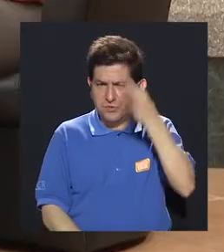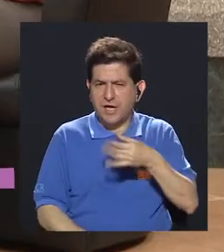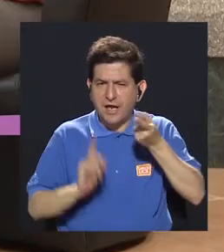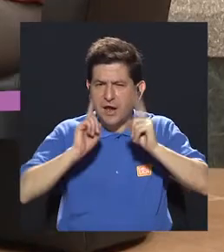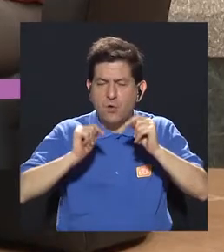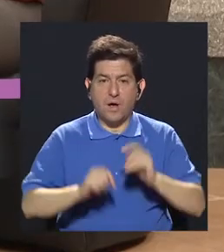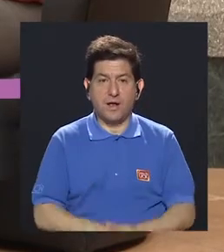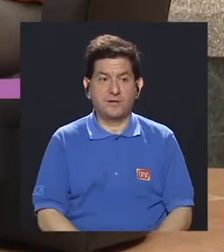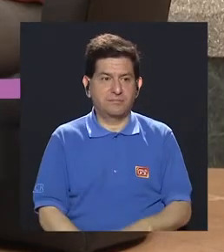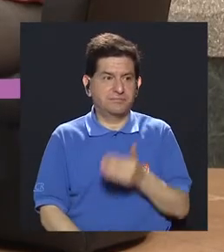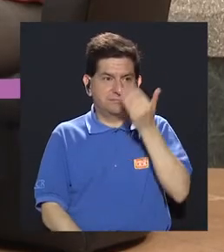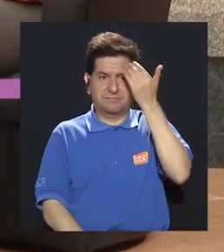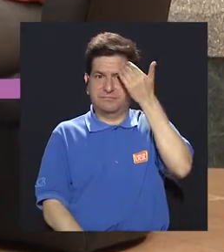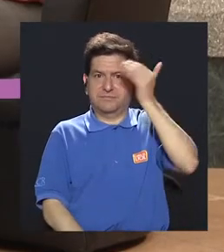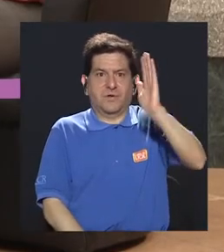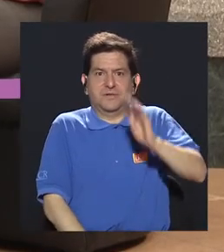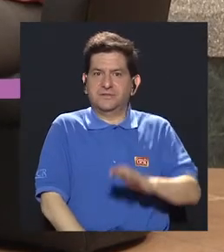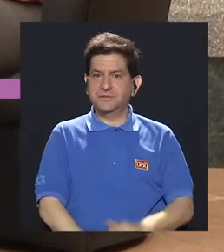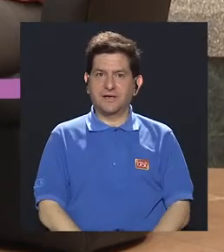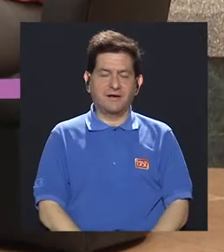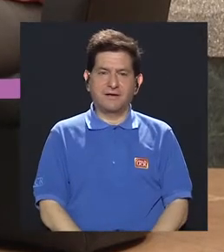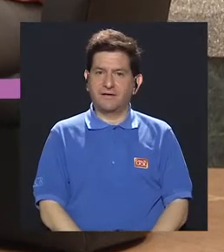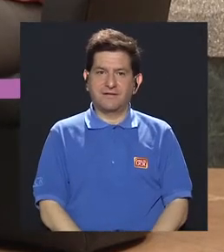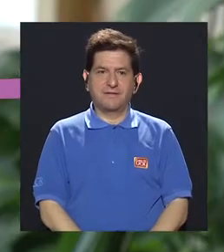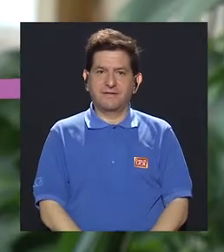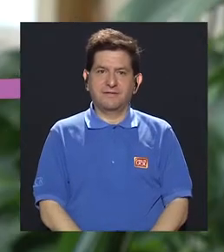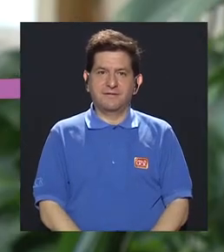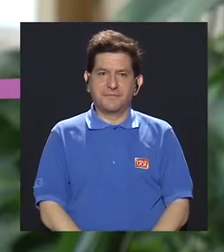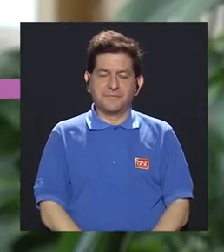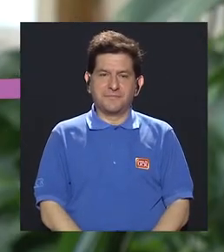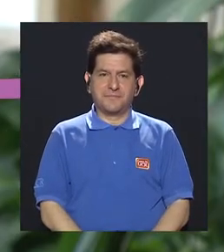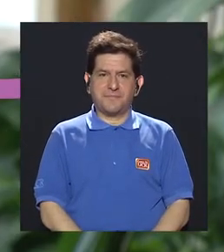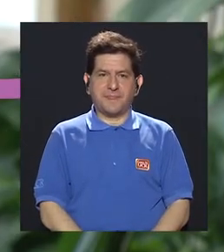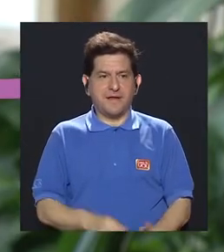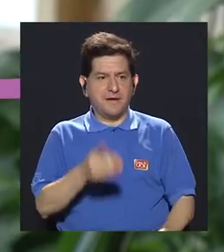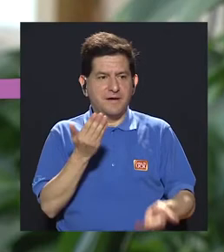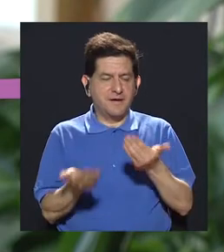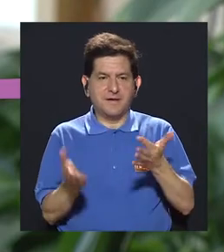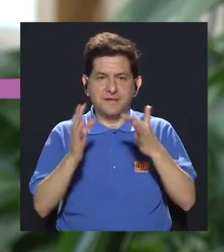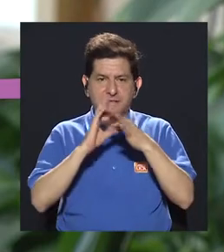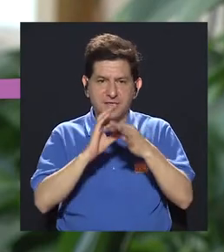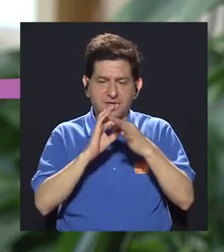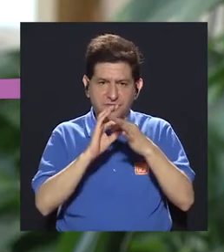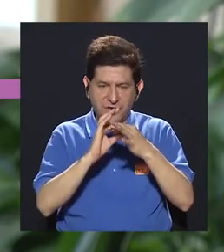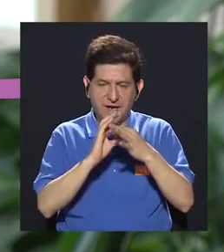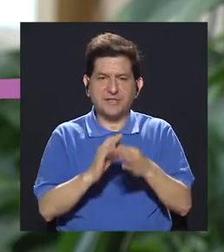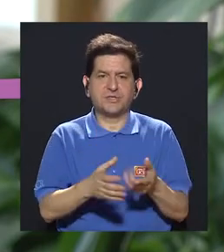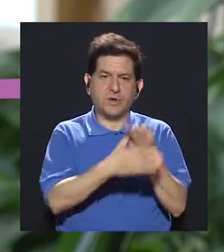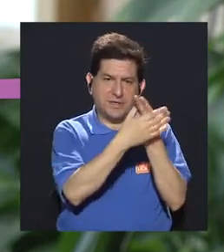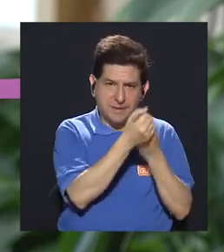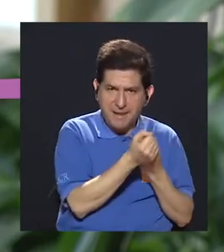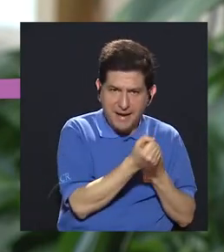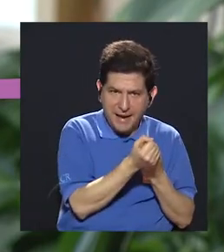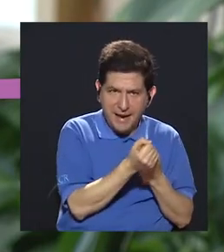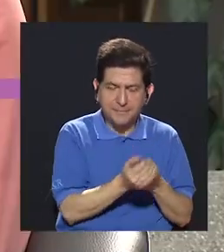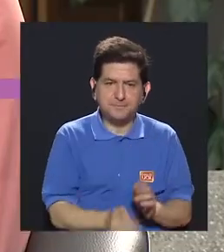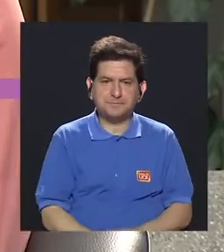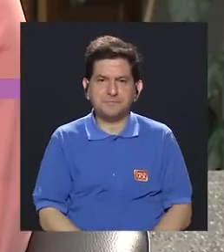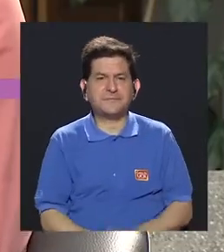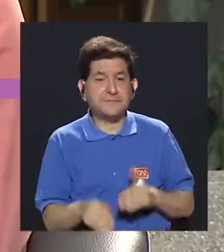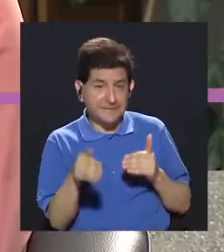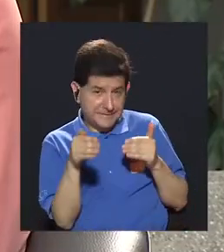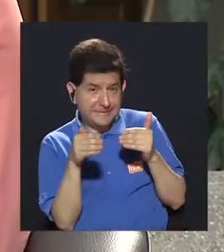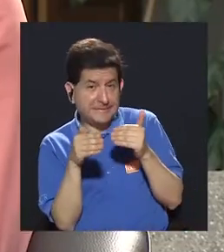¿Cuál sería? No sé, podría ser relación con de pareja, relaciones de pareja. Bueno,